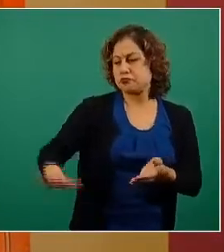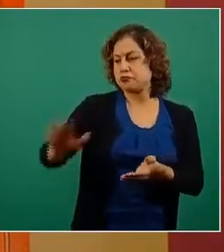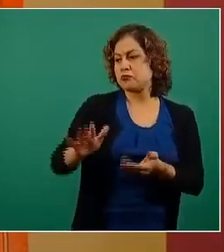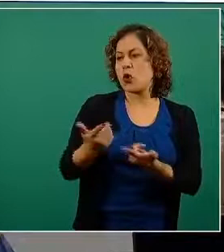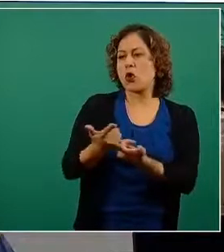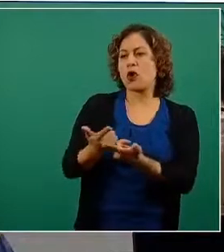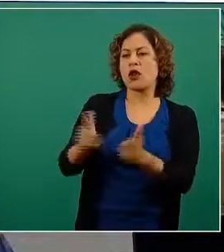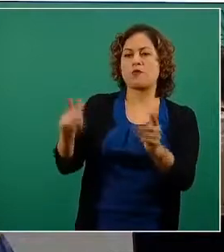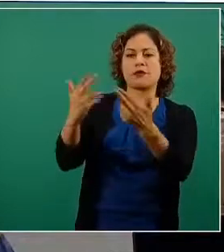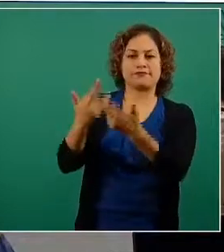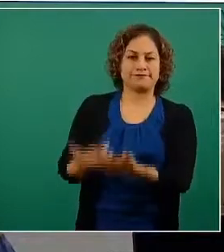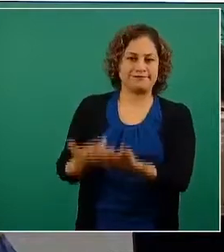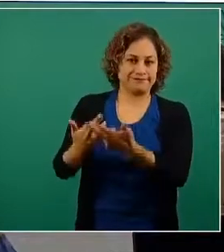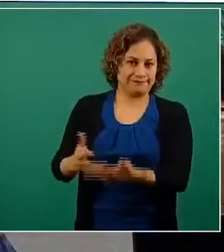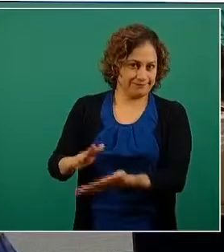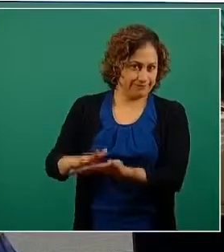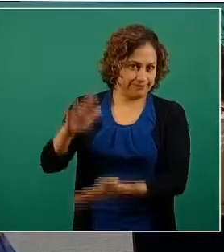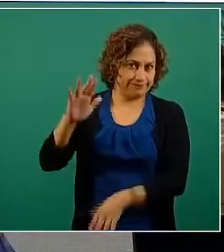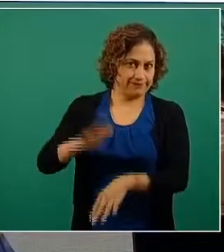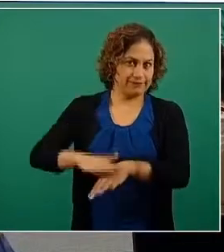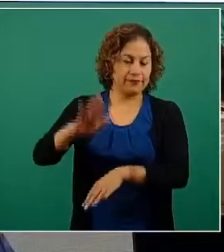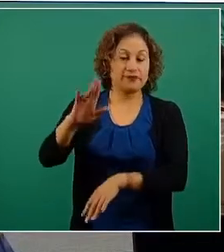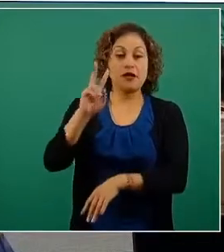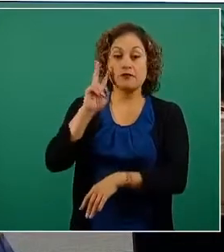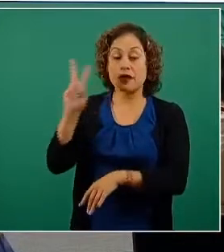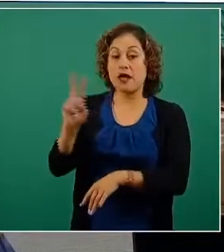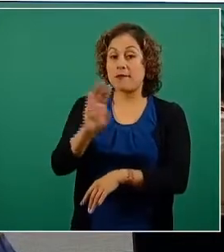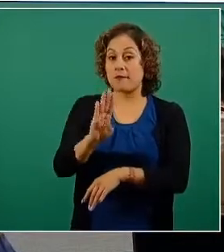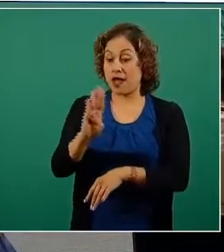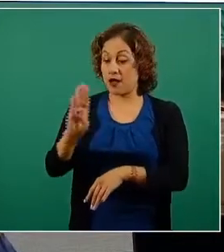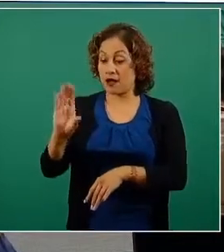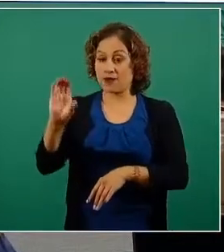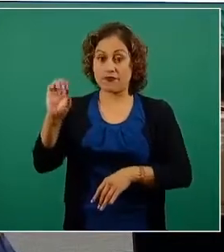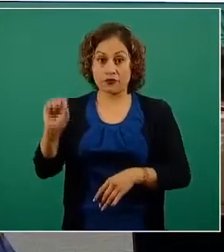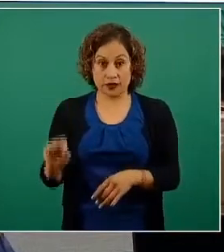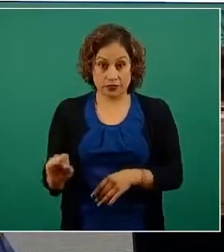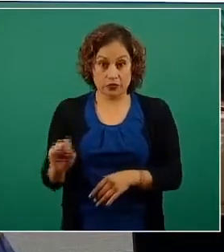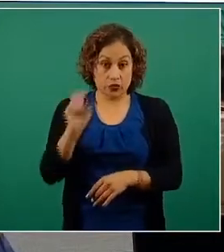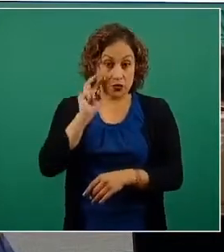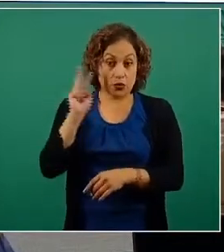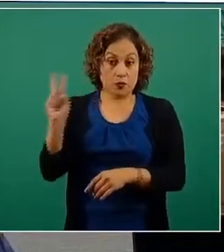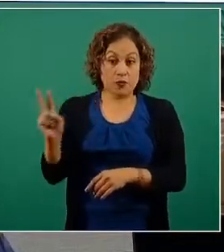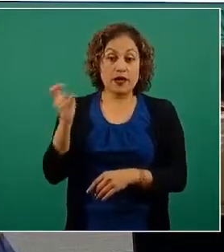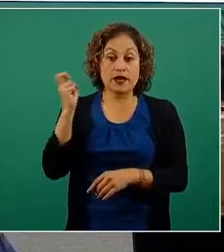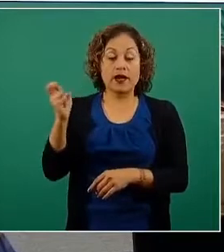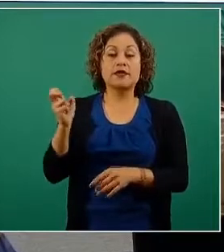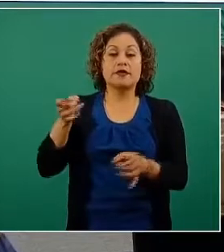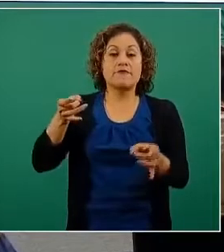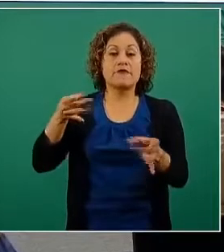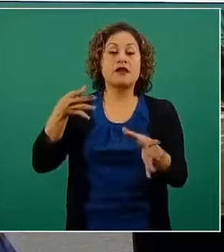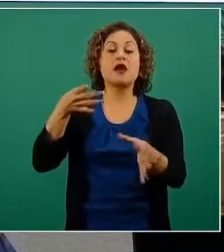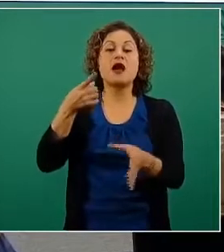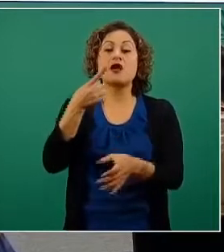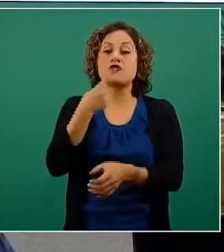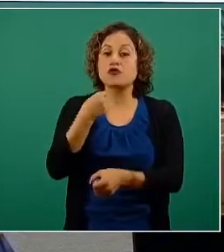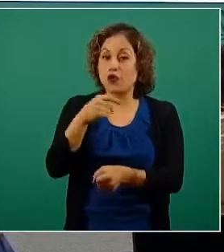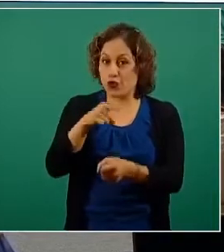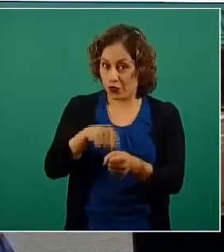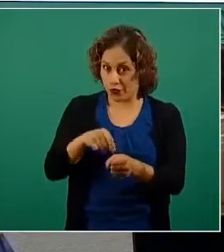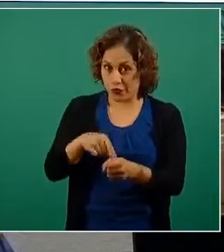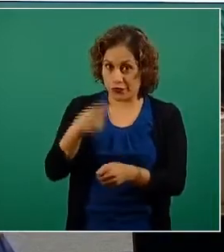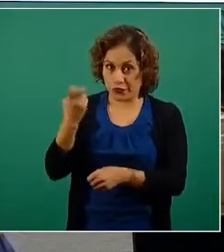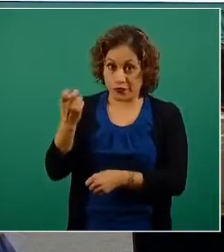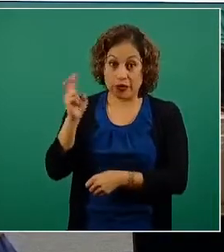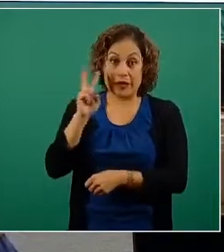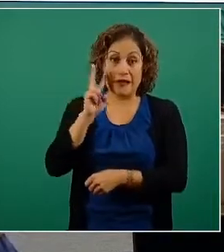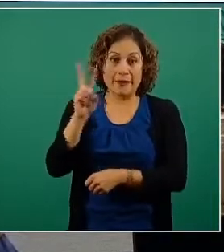atención. En relación a Baja California Sur, pues podemos observar que tiene una flechita roja. Esto significa que si